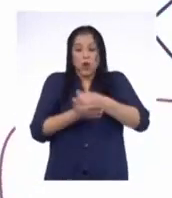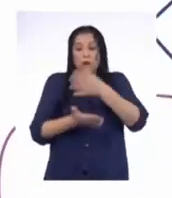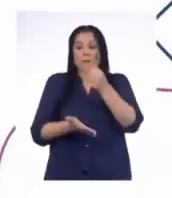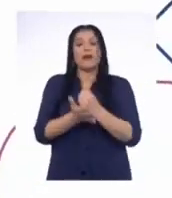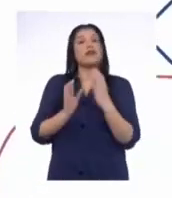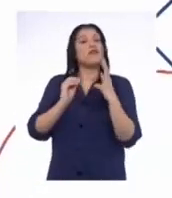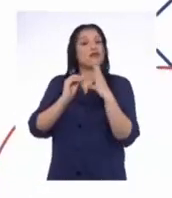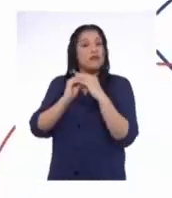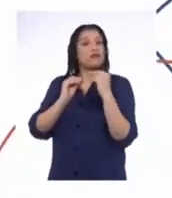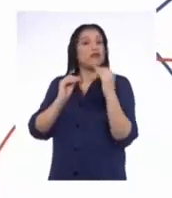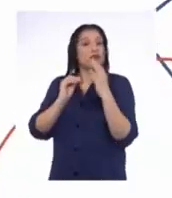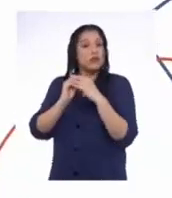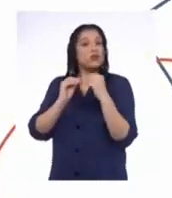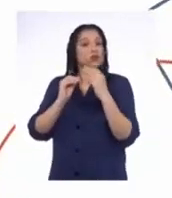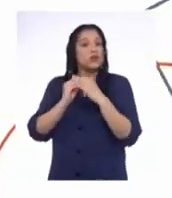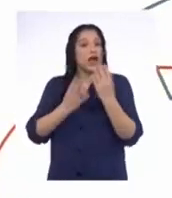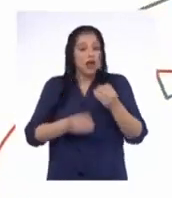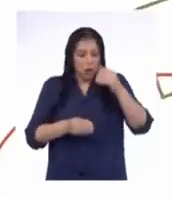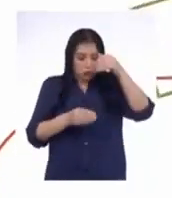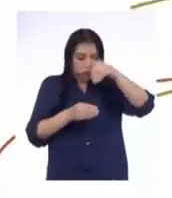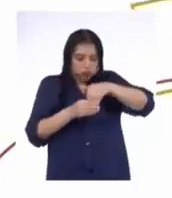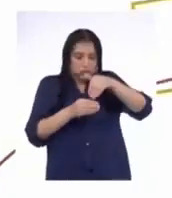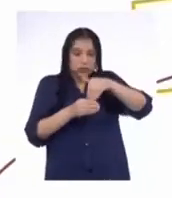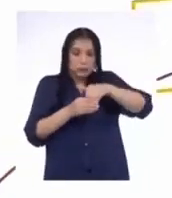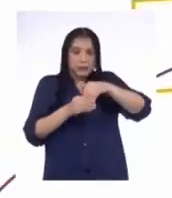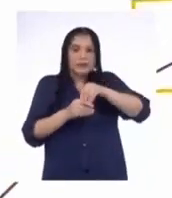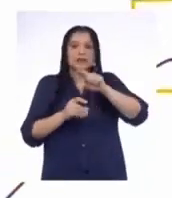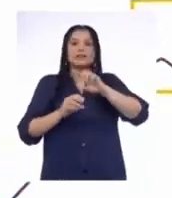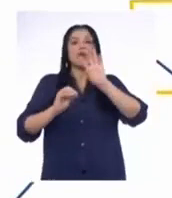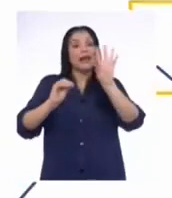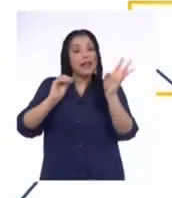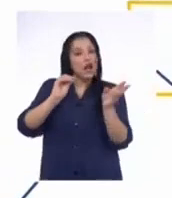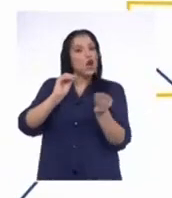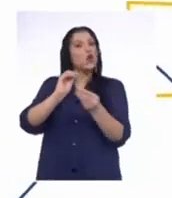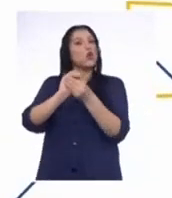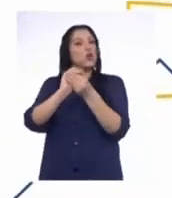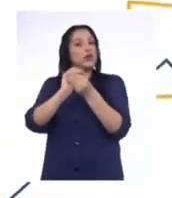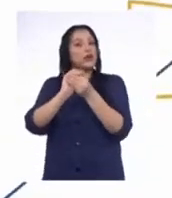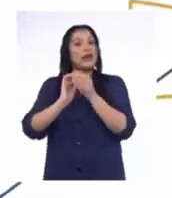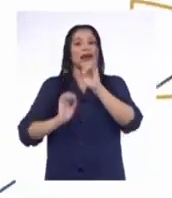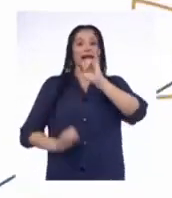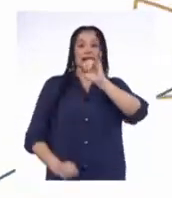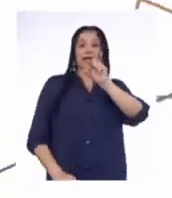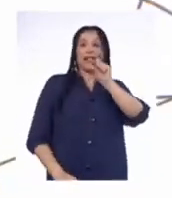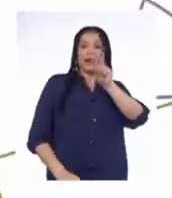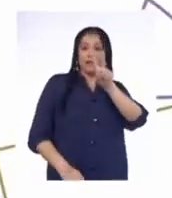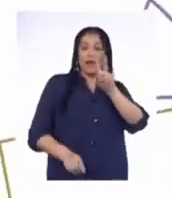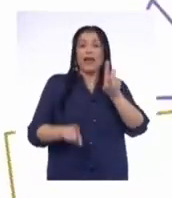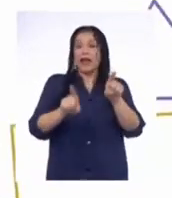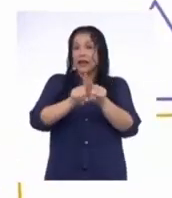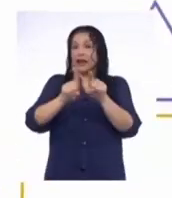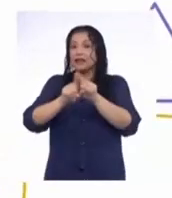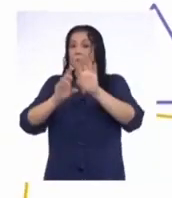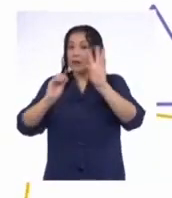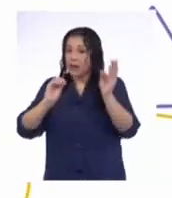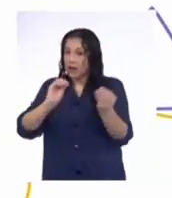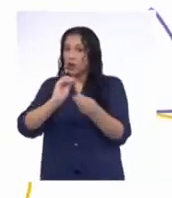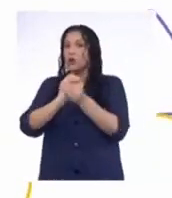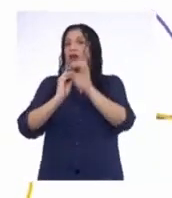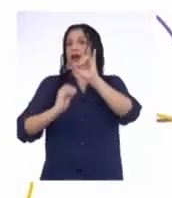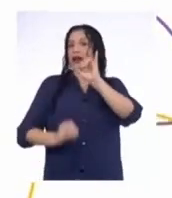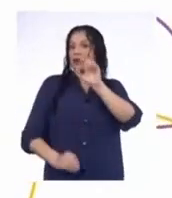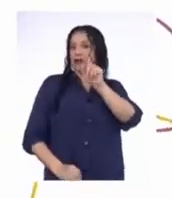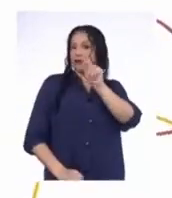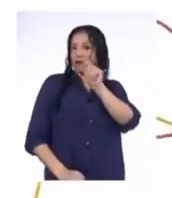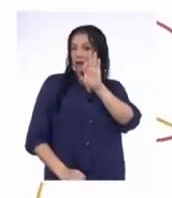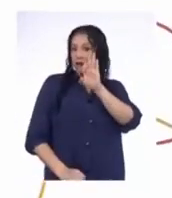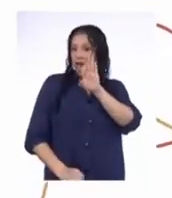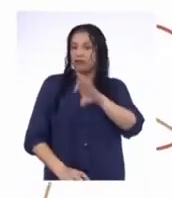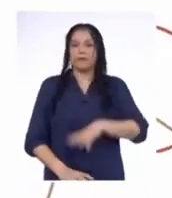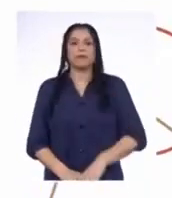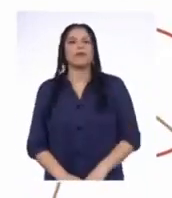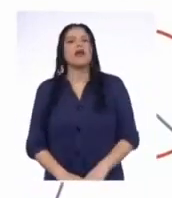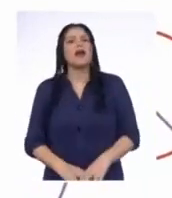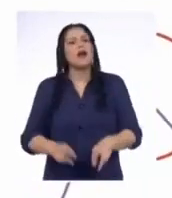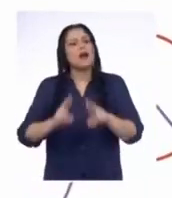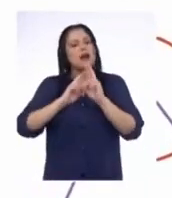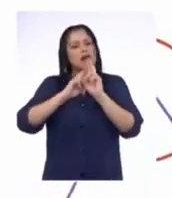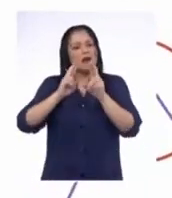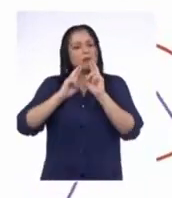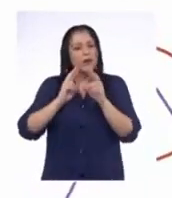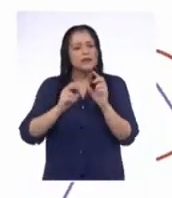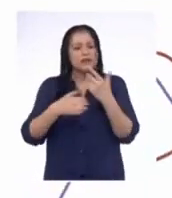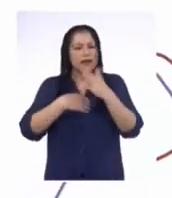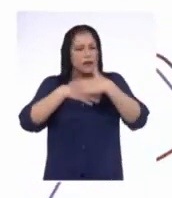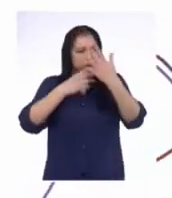frutas. Un depósito que debería incluir el pago del IGB y del ITF. Los resultados